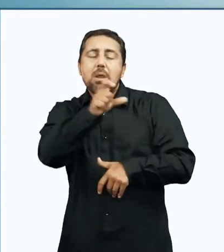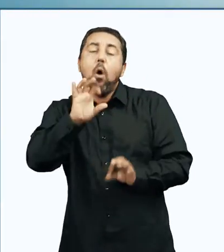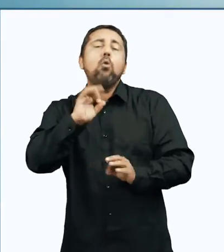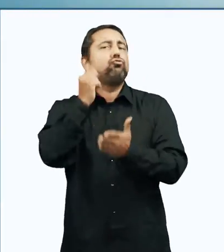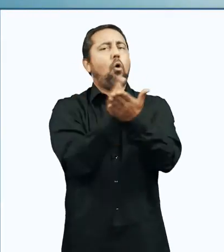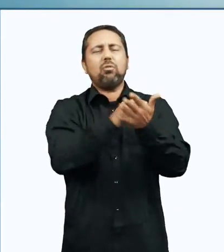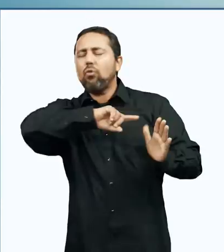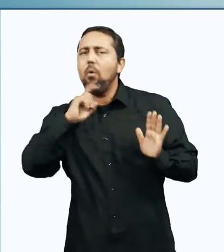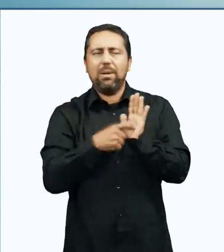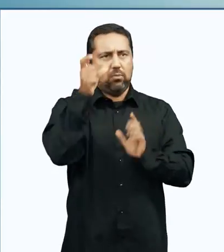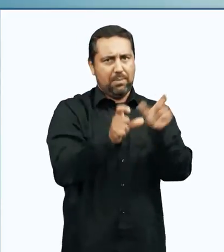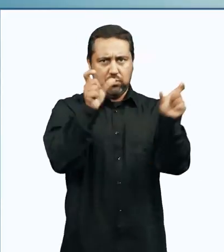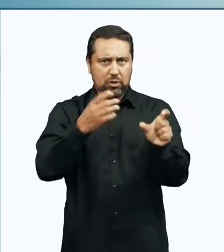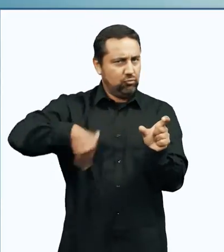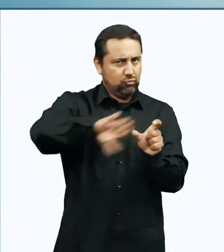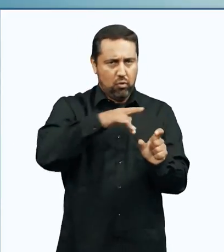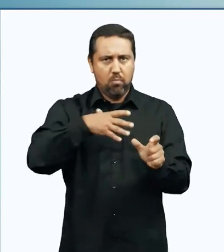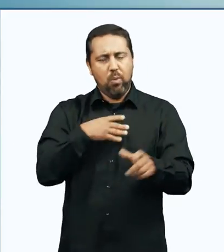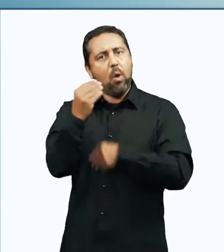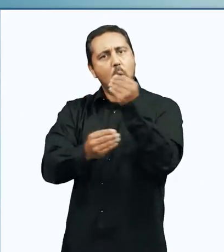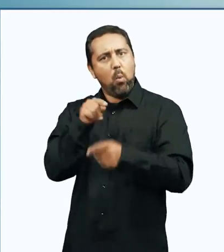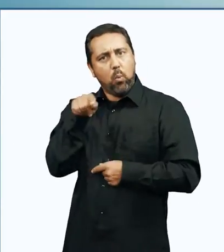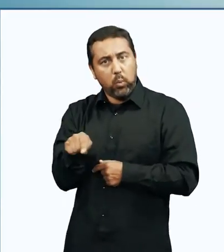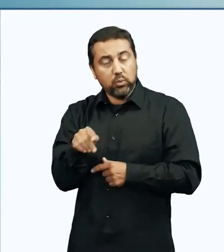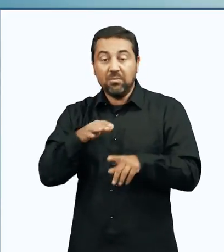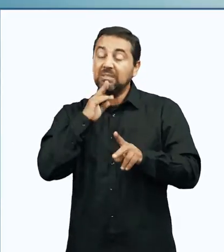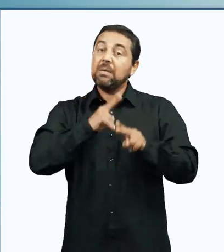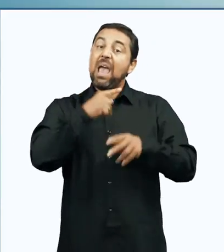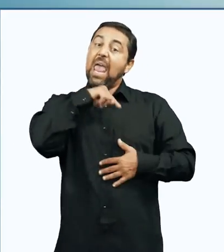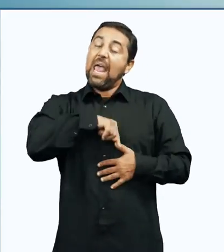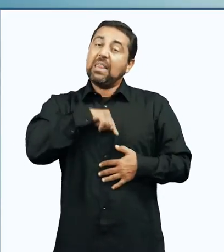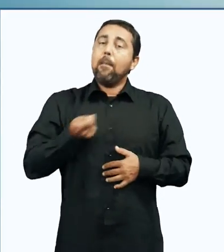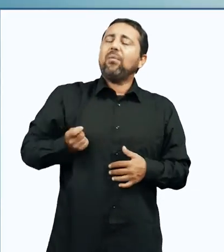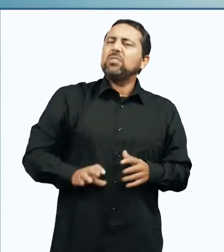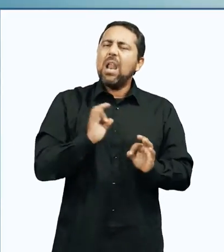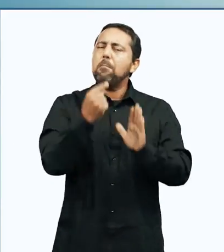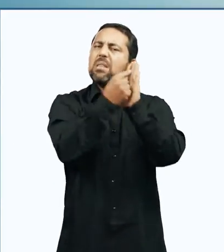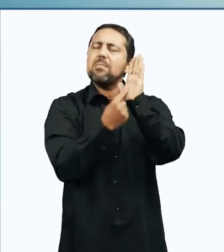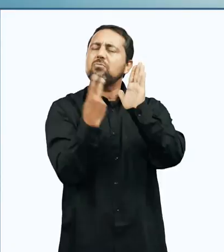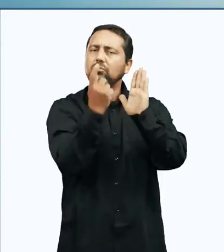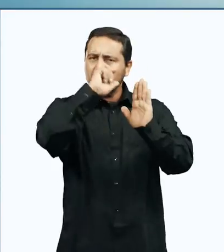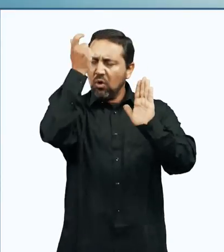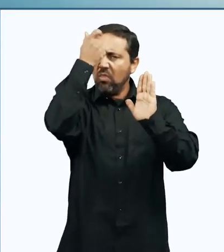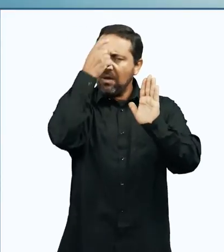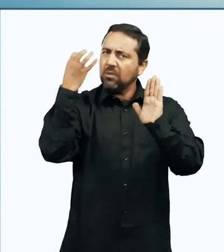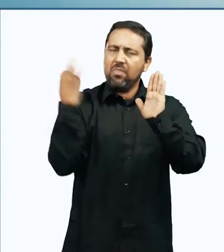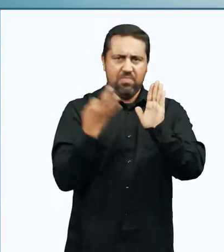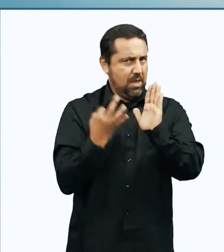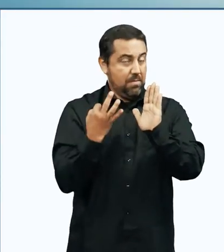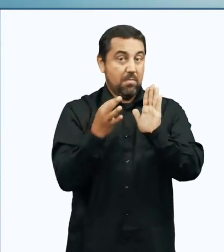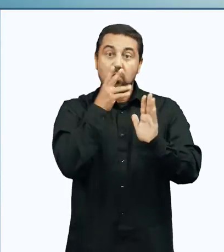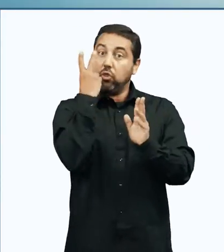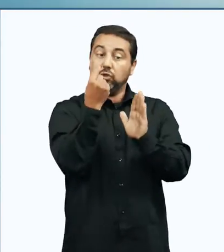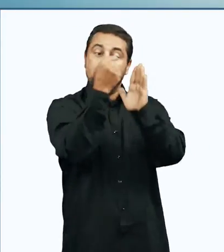la mayor parte o la totalidad de la población estos dos principios deben estar integrados en la ética profesional de todo universitario por